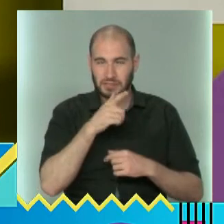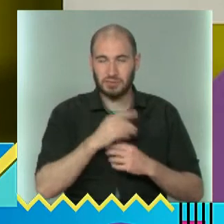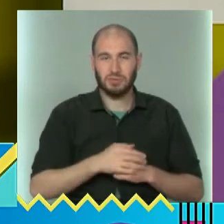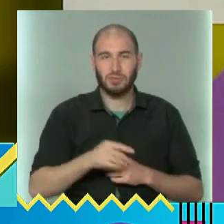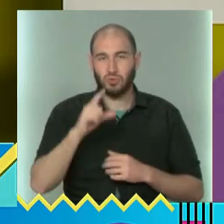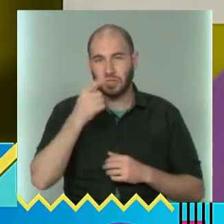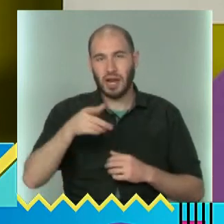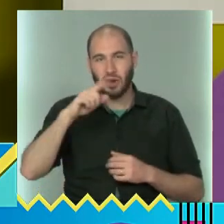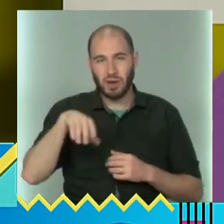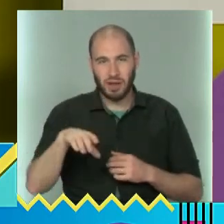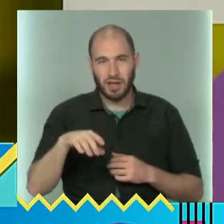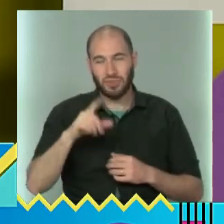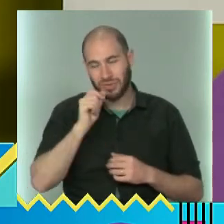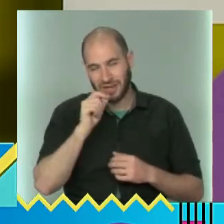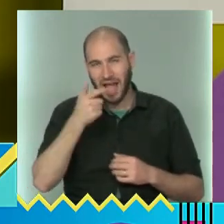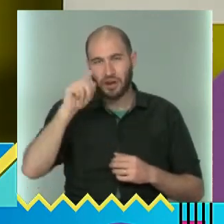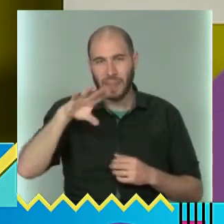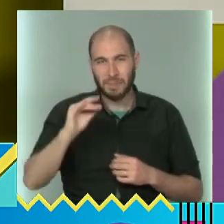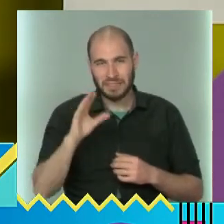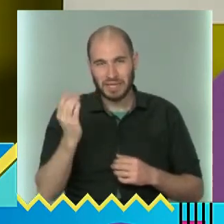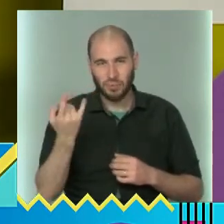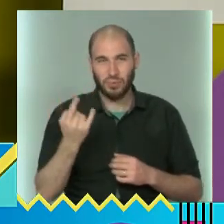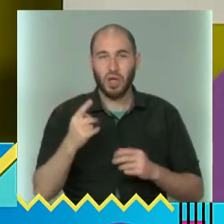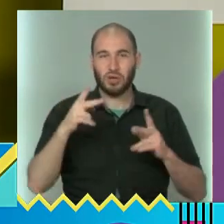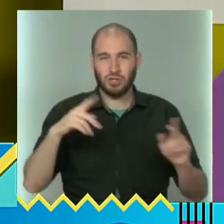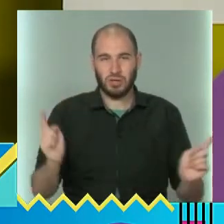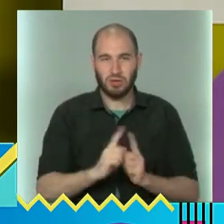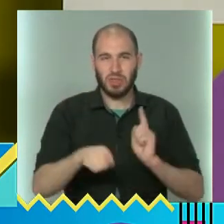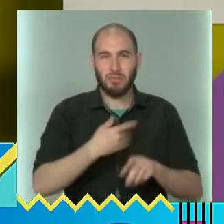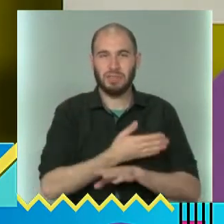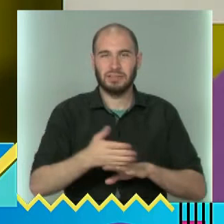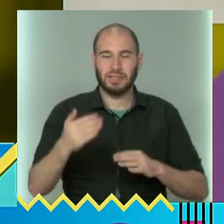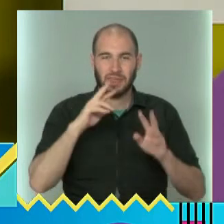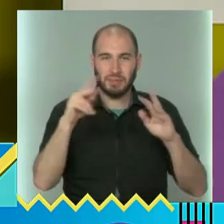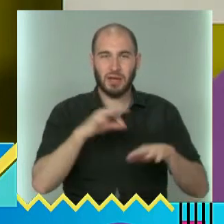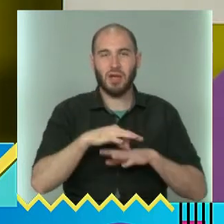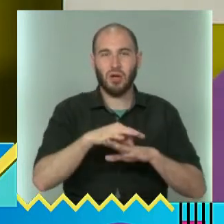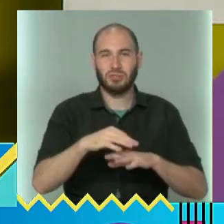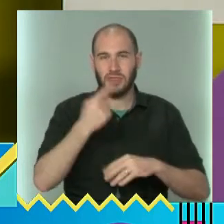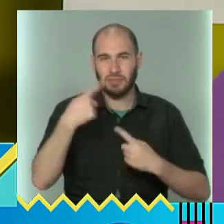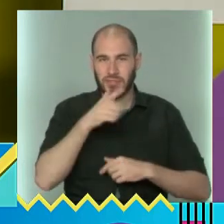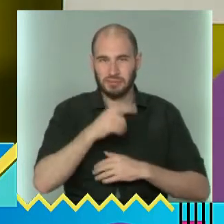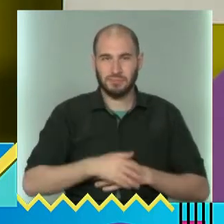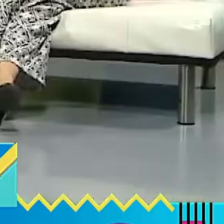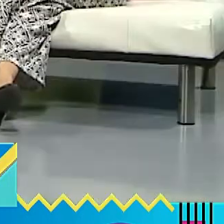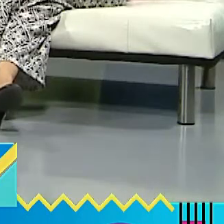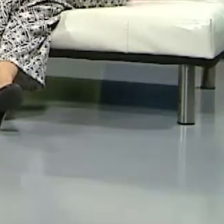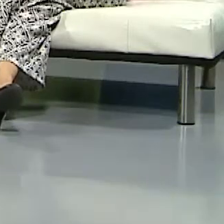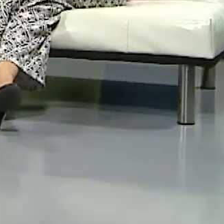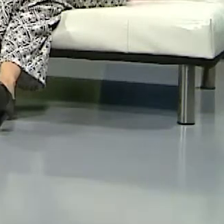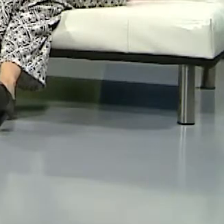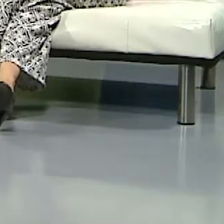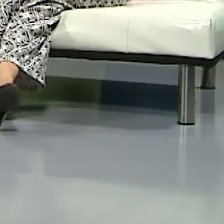parecidos y Twitter, @EP-Senalu. Un pequeño corte y enseguida continuamos hablando de coaching en distintos parecidos.